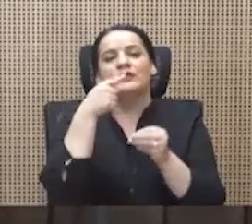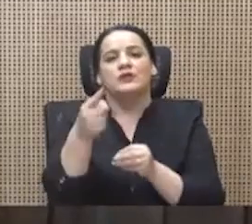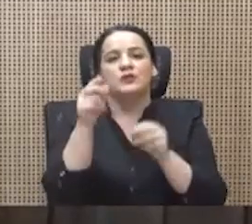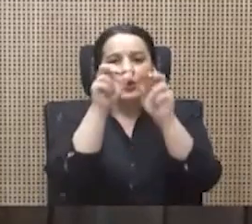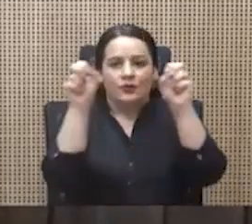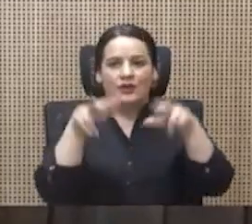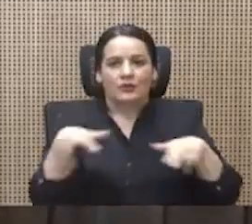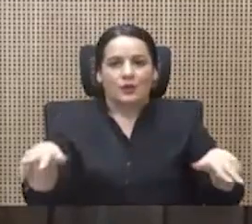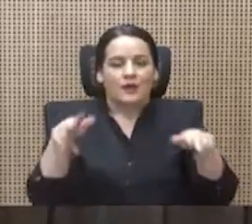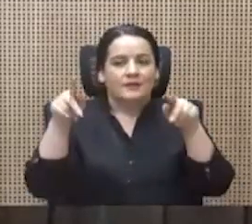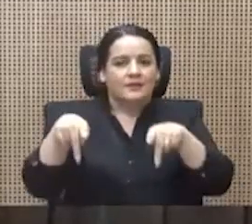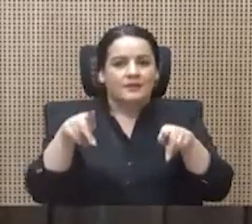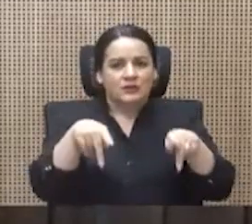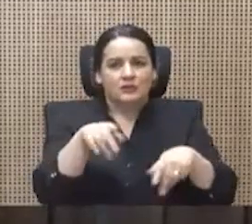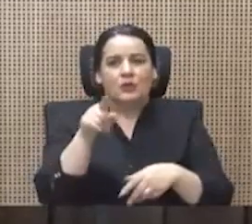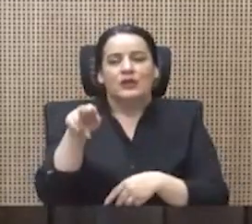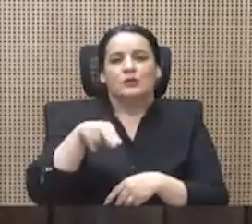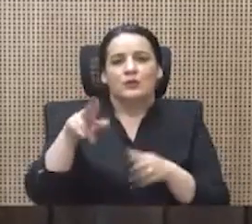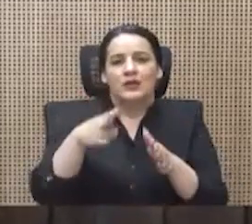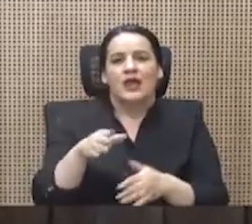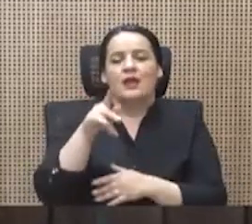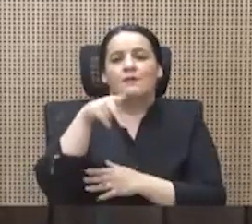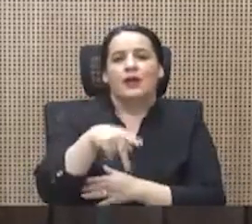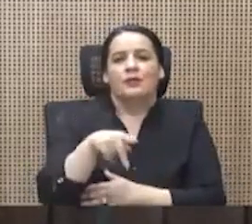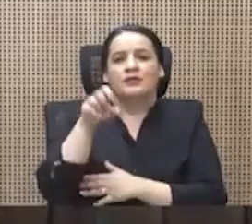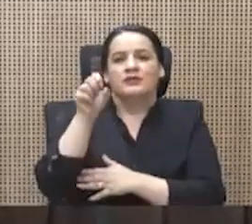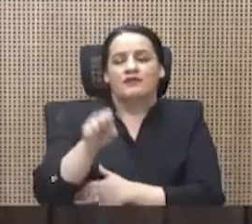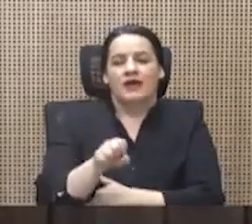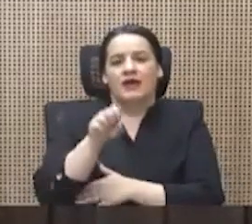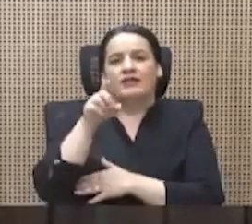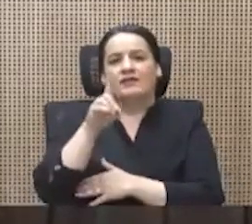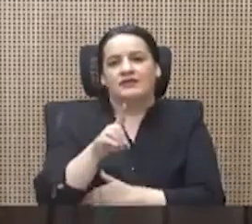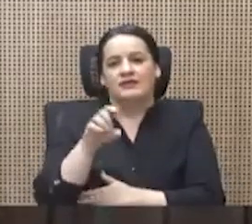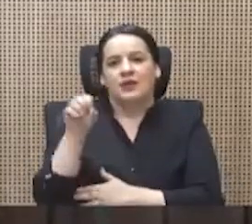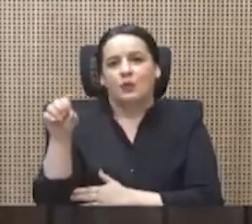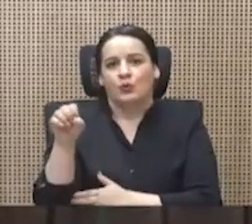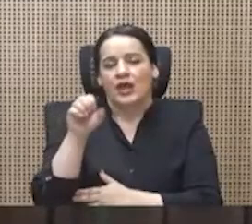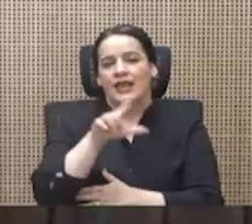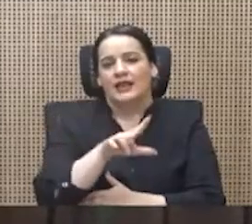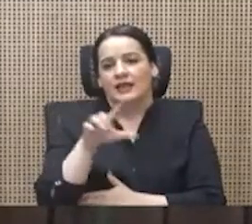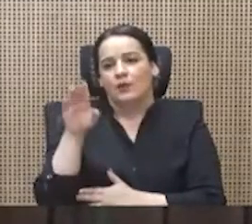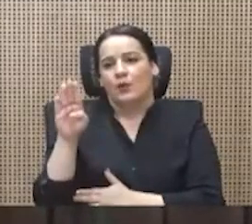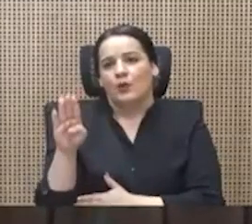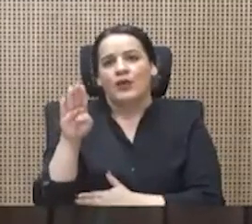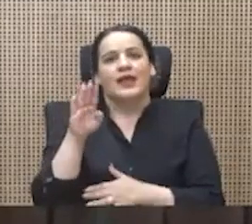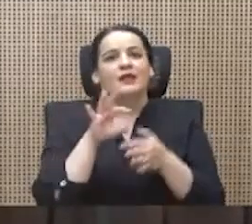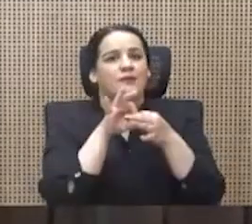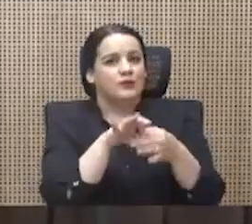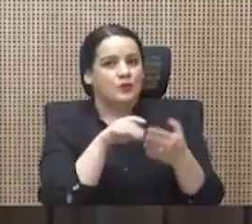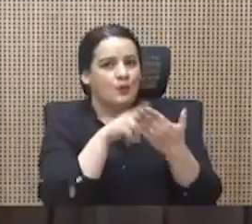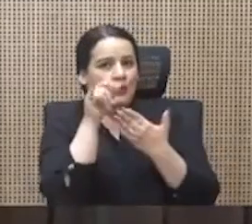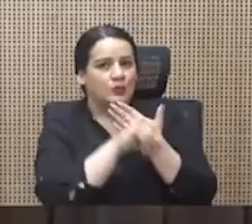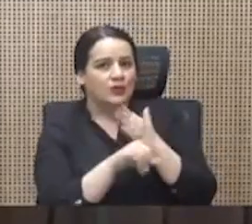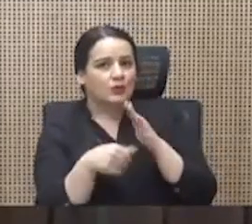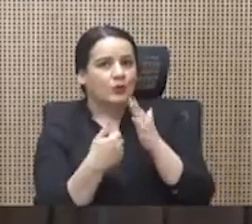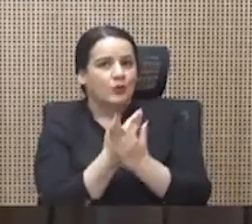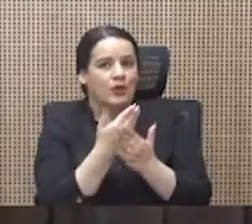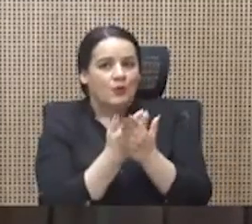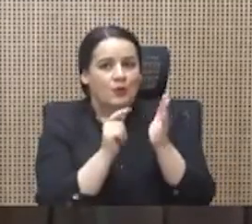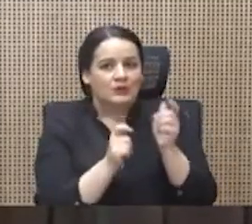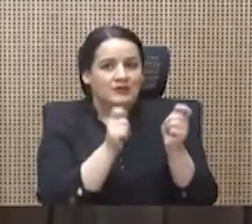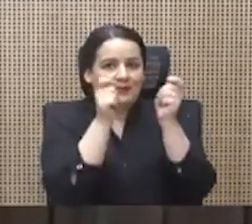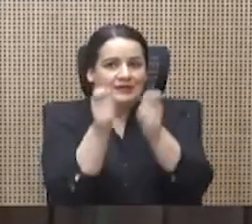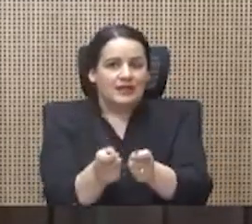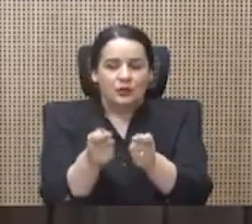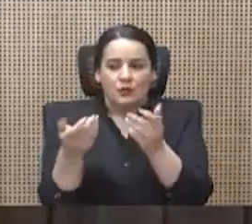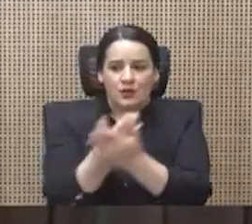han dicho compañeros como Pablo sibaja como David segura como les digo Jorge en el sentido de que estos proyectos presentados esta nueva ocurrencia del frente